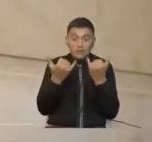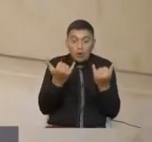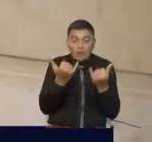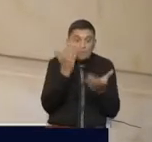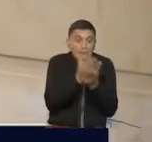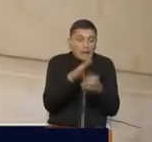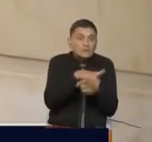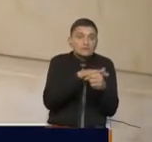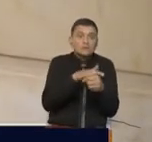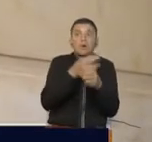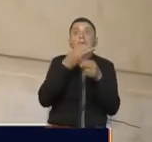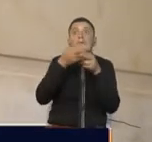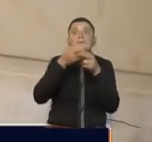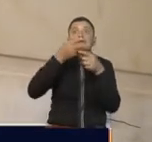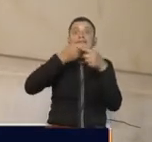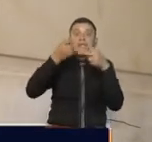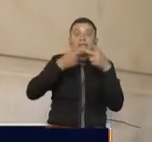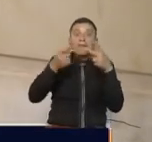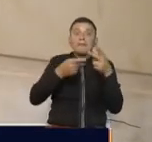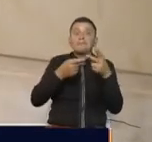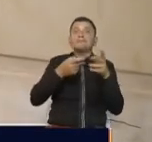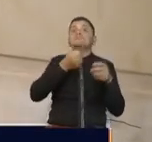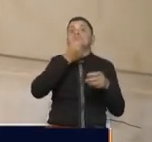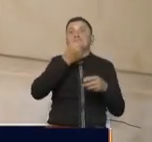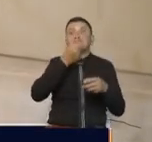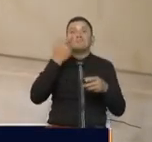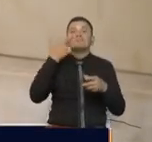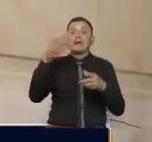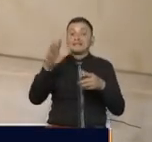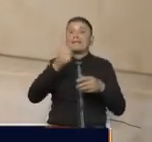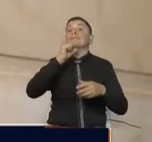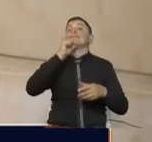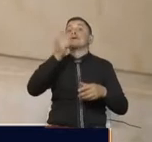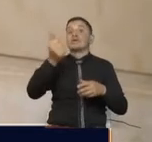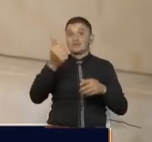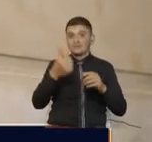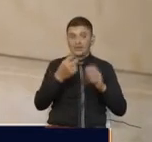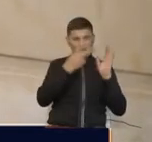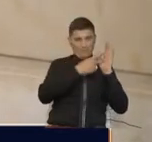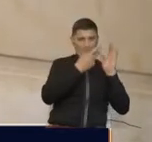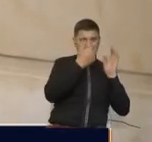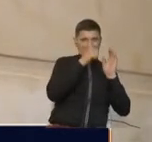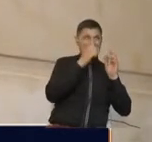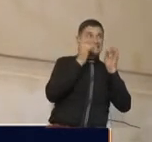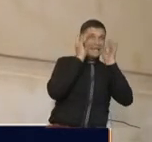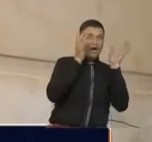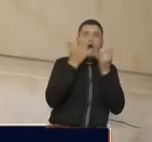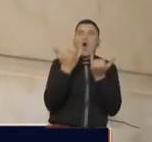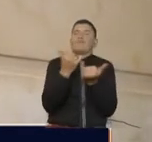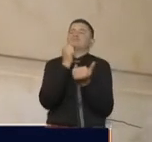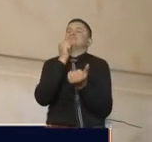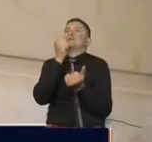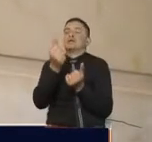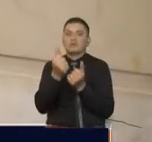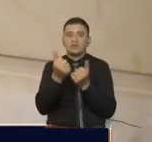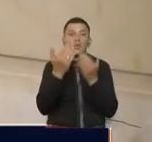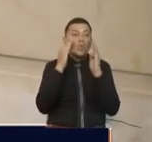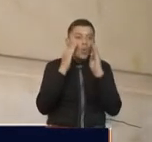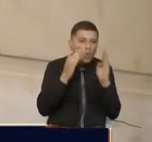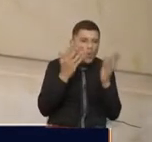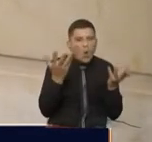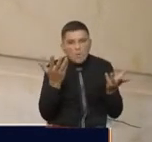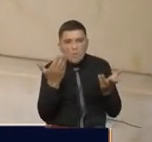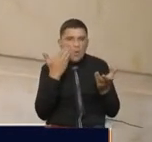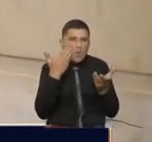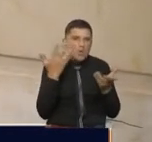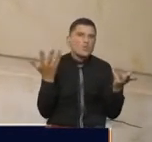se anuncia en las próximas semanas? Que según se dice será peor que lo del año 2010. ¿Cómo se va a atender? ¿Cuándo? ¿Cómo? ¿Con